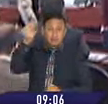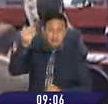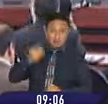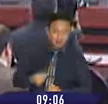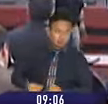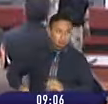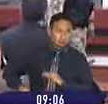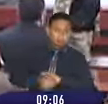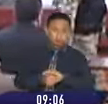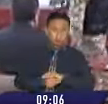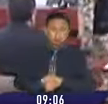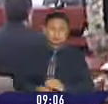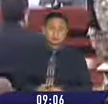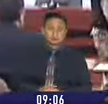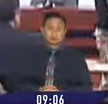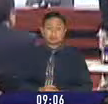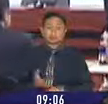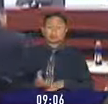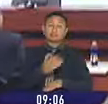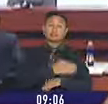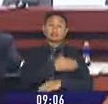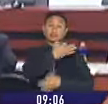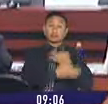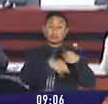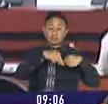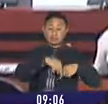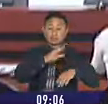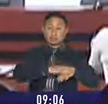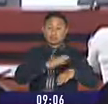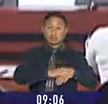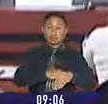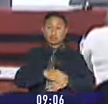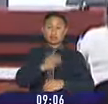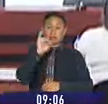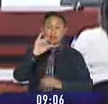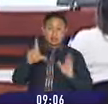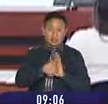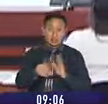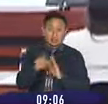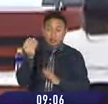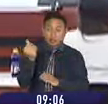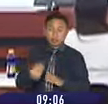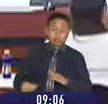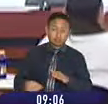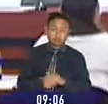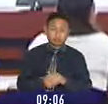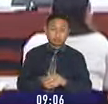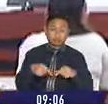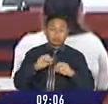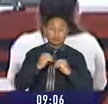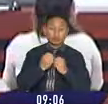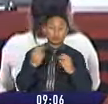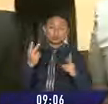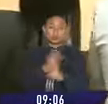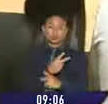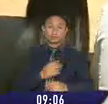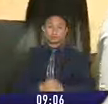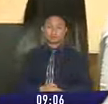Bravo. Él fue condenado por enriquecimiento ilícito, cohecho y delincuencia